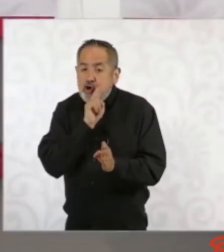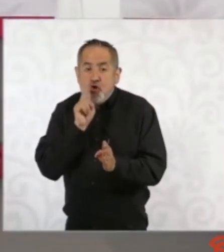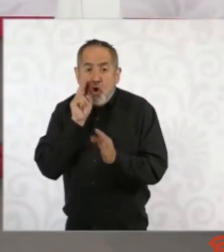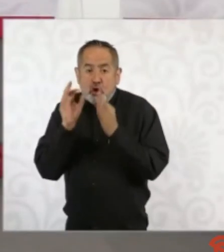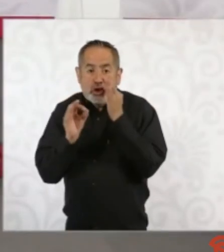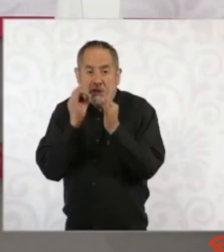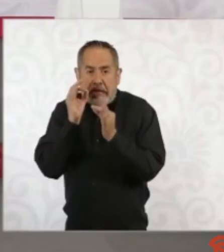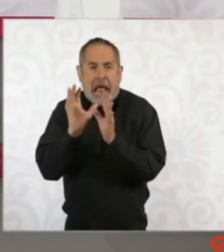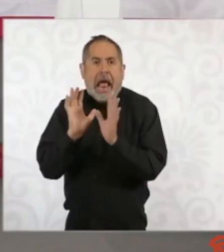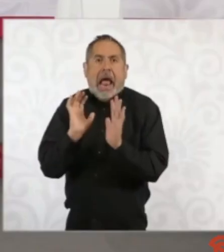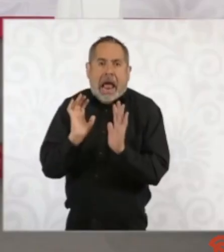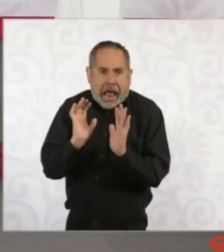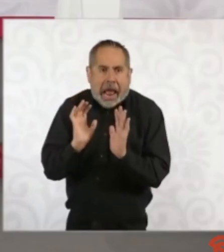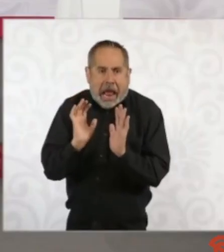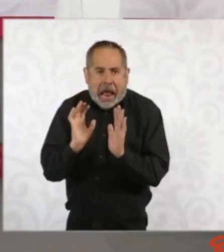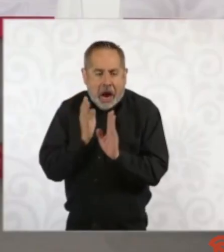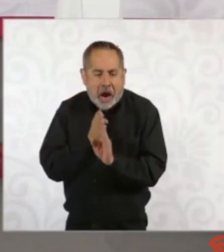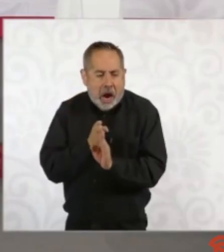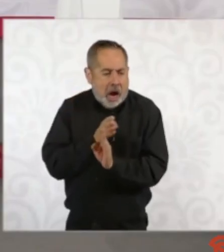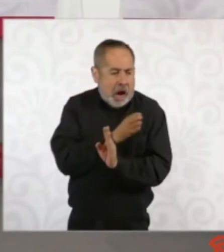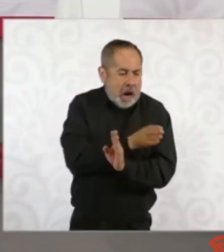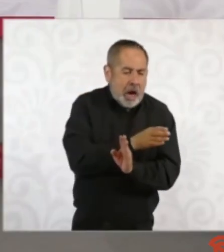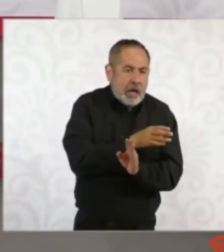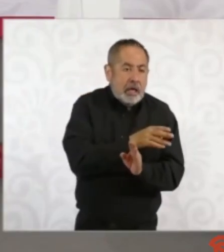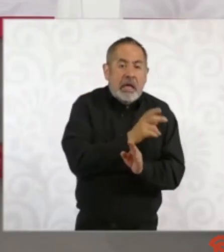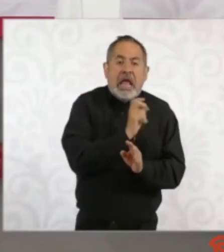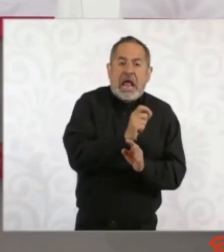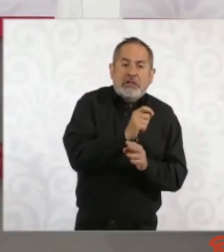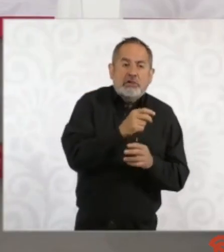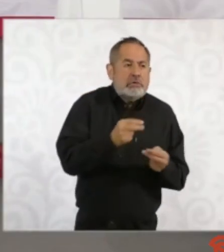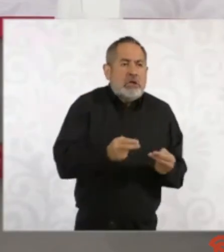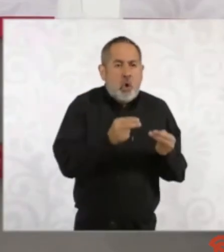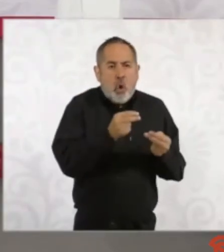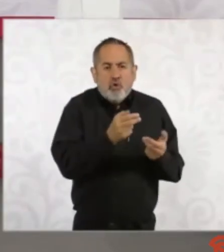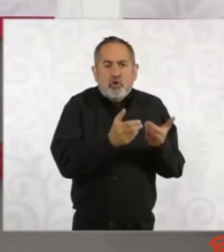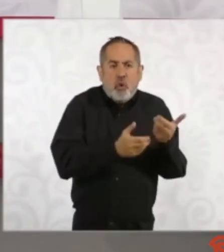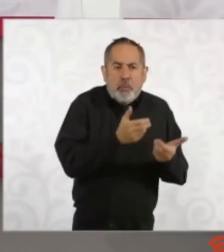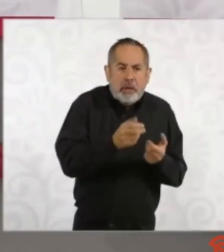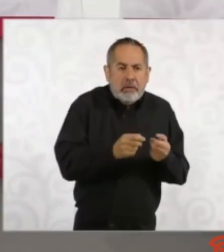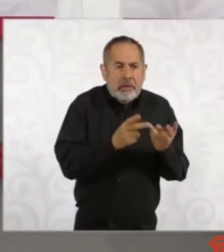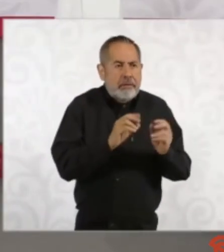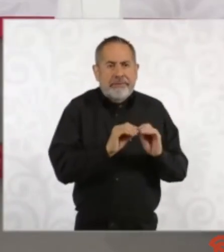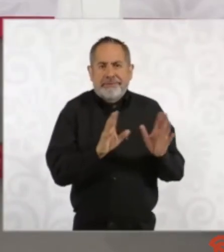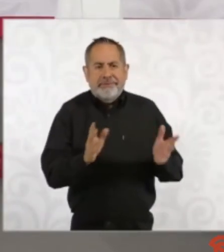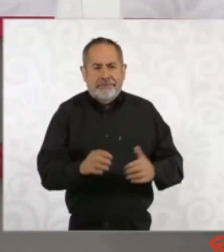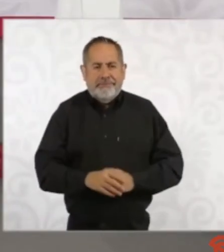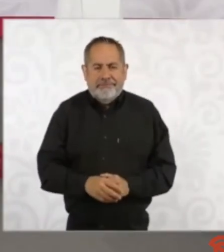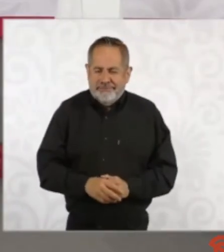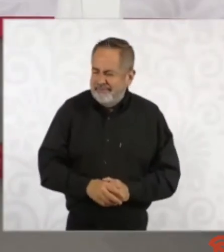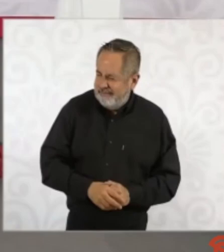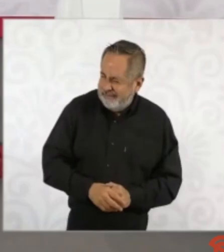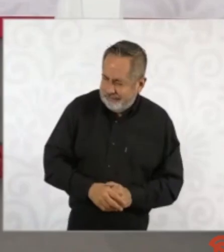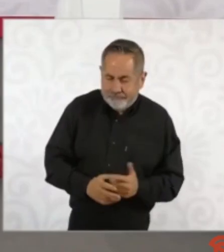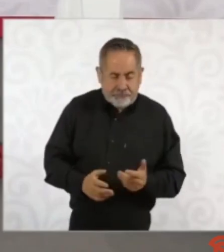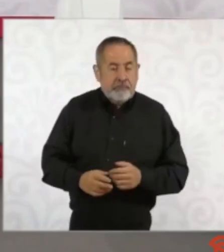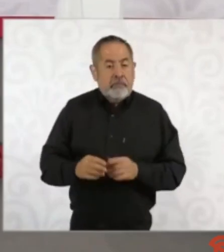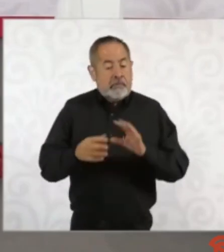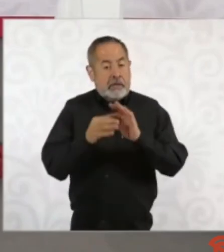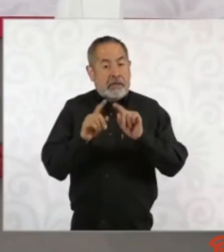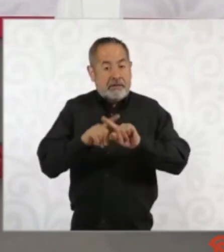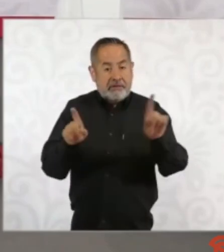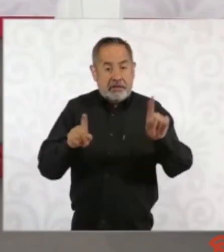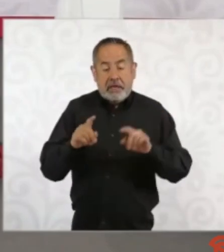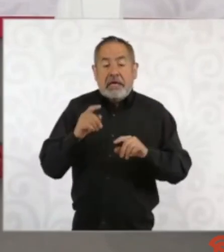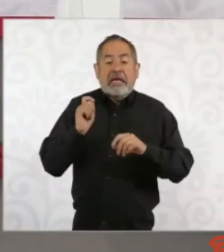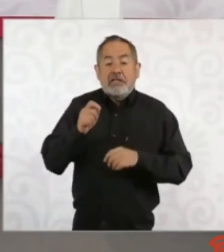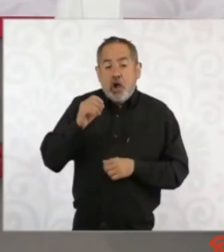leyendo ese periódico. Adelante. Y finalmente, la distinción entre lo que es una opinión